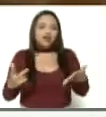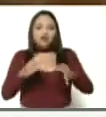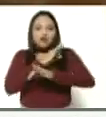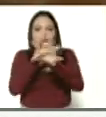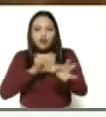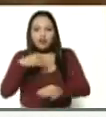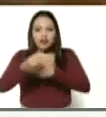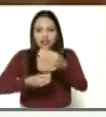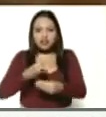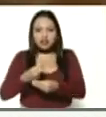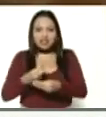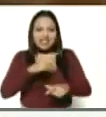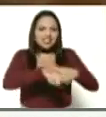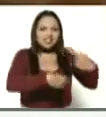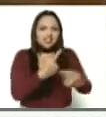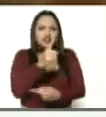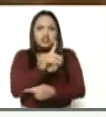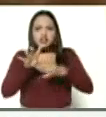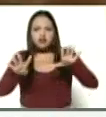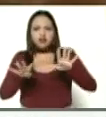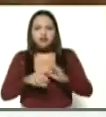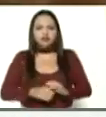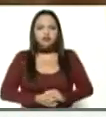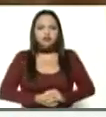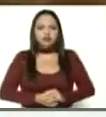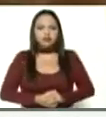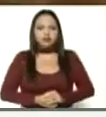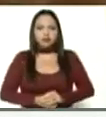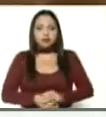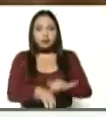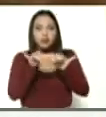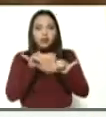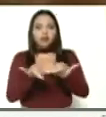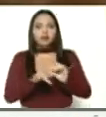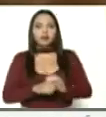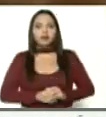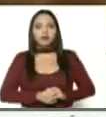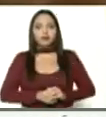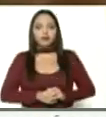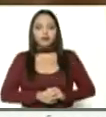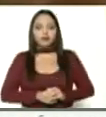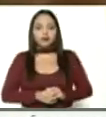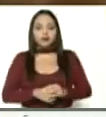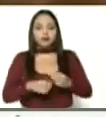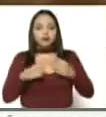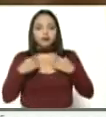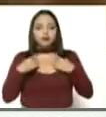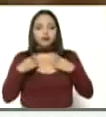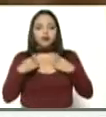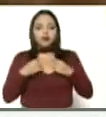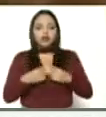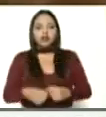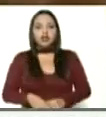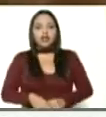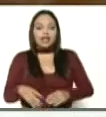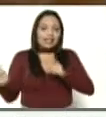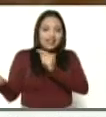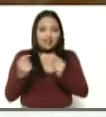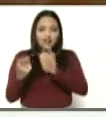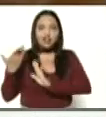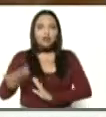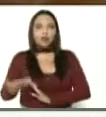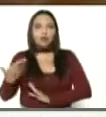del siglo XIX. Y en esa medida, en este debate importante del 19 de abril,